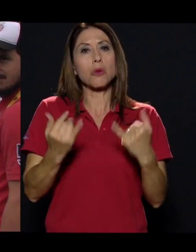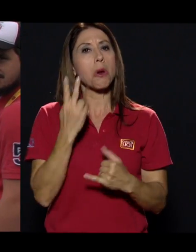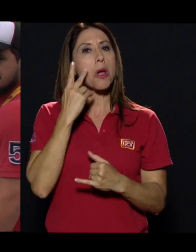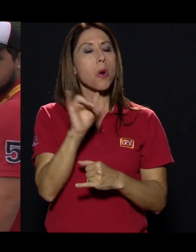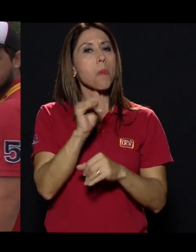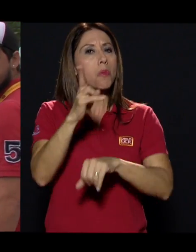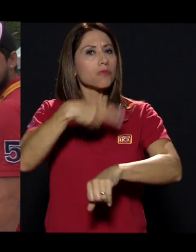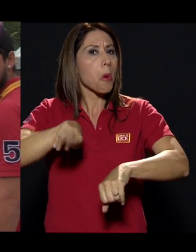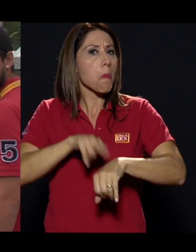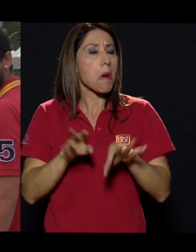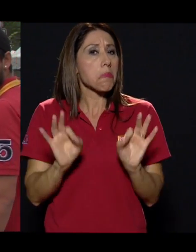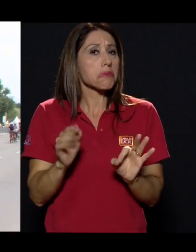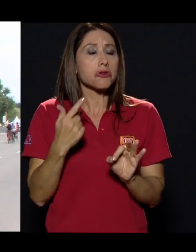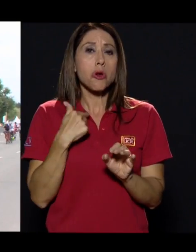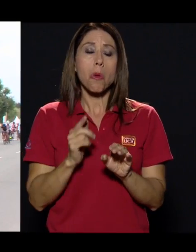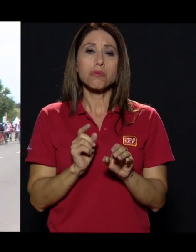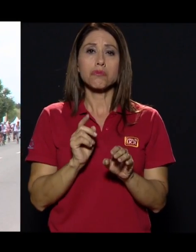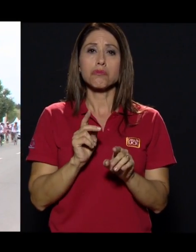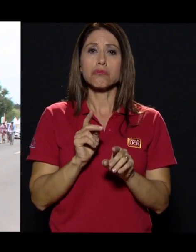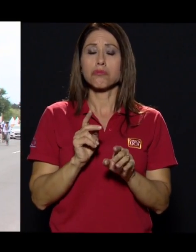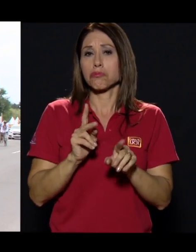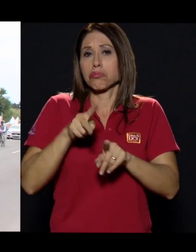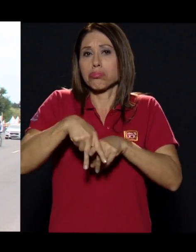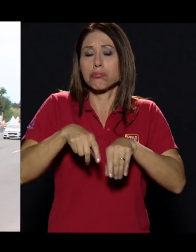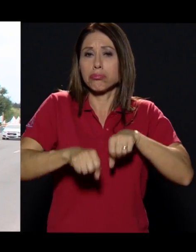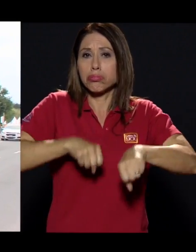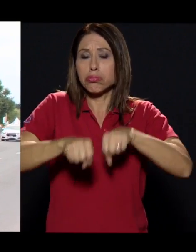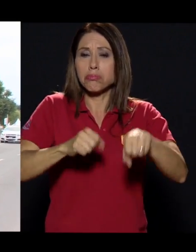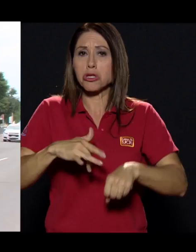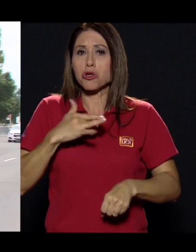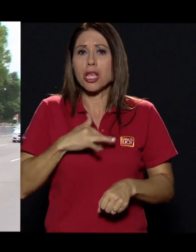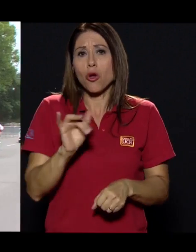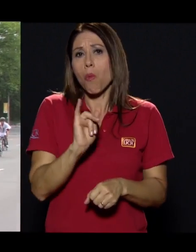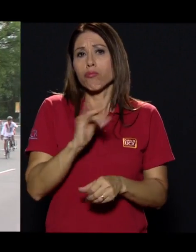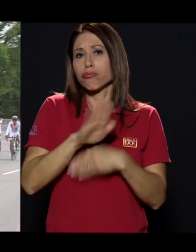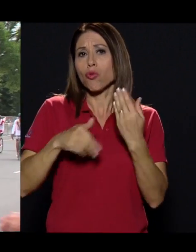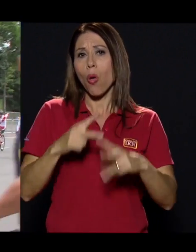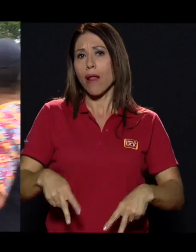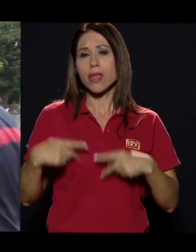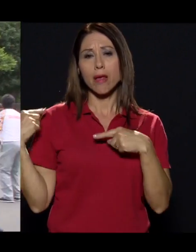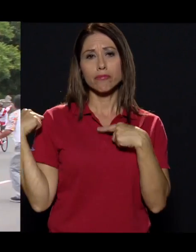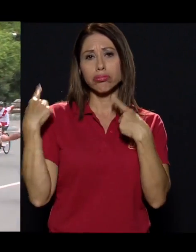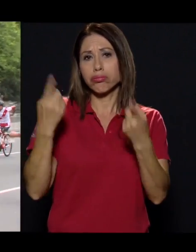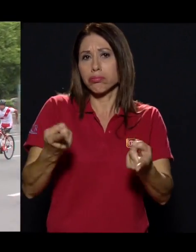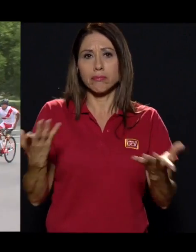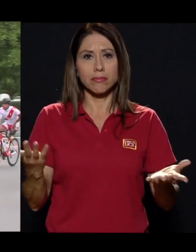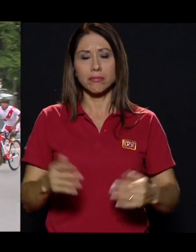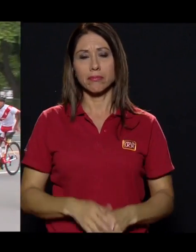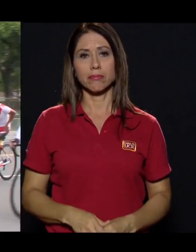actualmente lo veo como algo muy normal. O sea, subirme a la bicicleta siento que lo hago como si lo hubiera hecho de toda la vida.